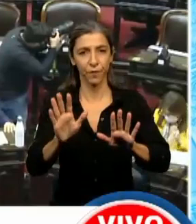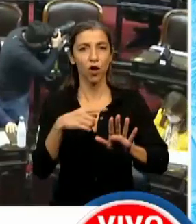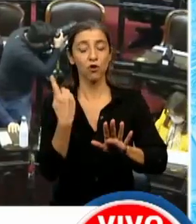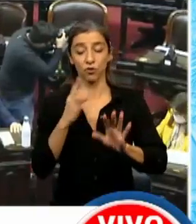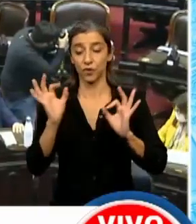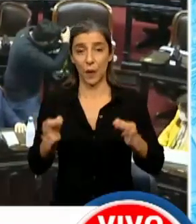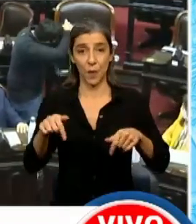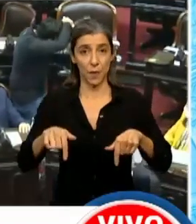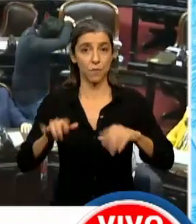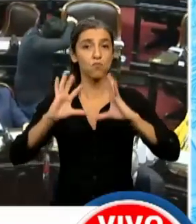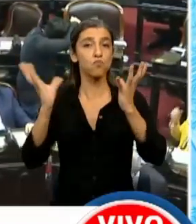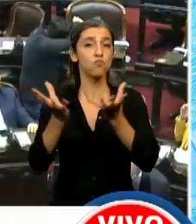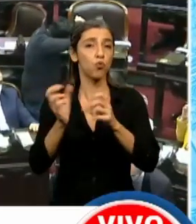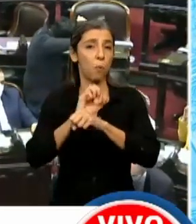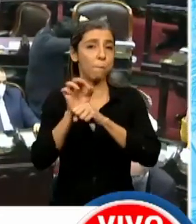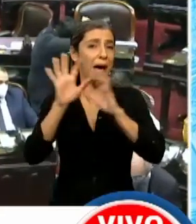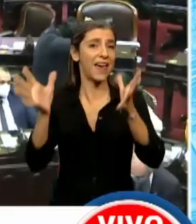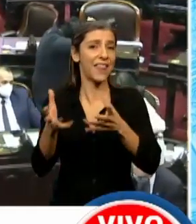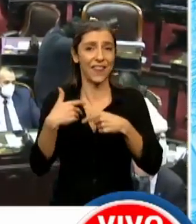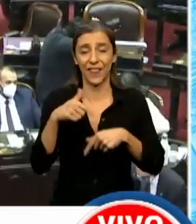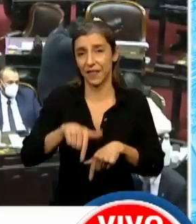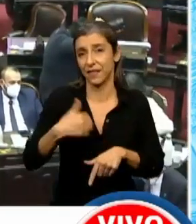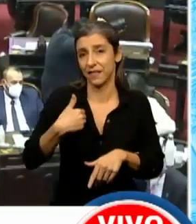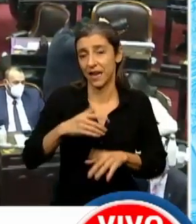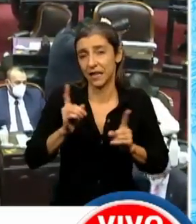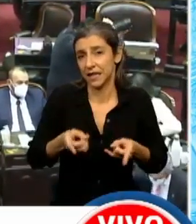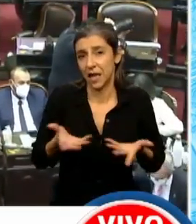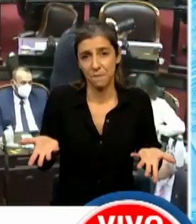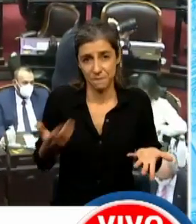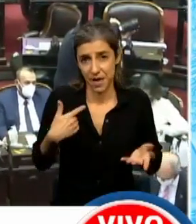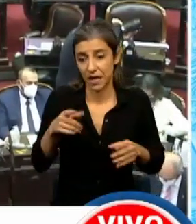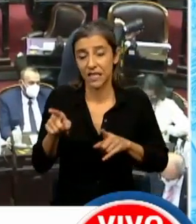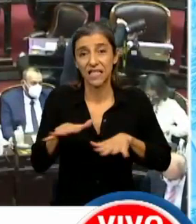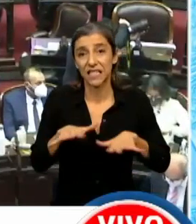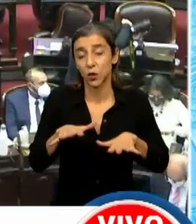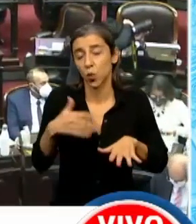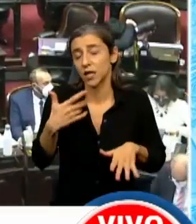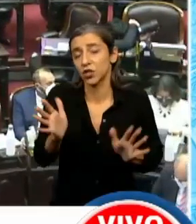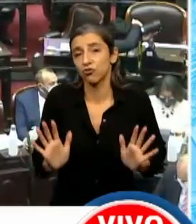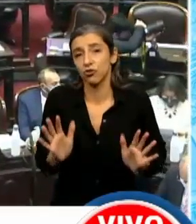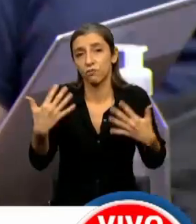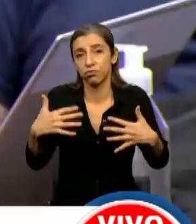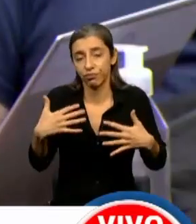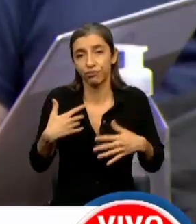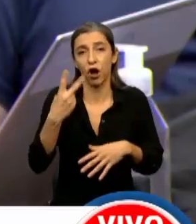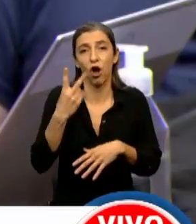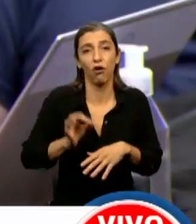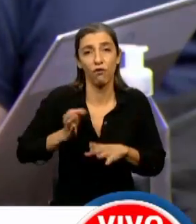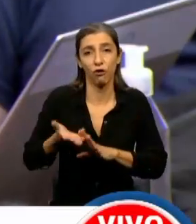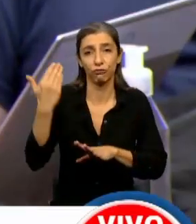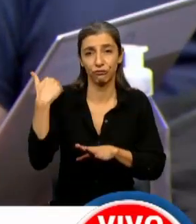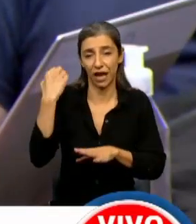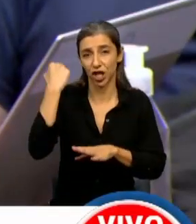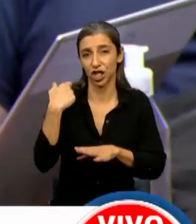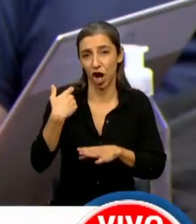una recesión la más importante de la Segunda Guerra Mundial, que en la Argentina la tocó atravesar un contexto muy difícil, con 2 años de recesión previa, con